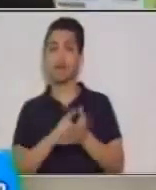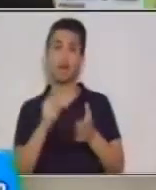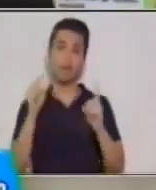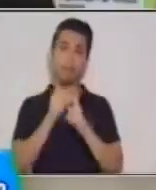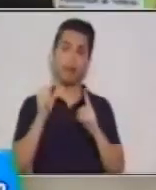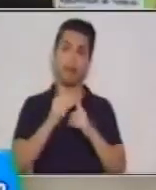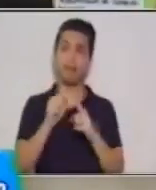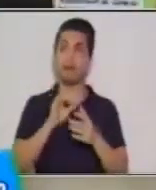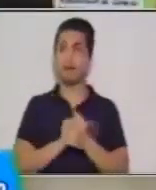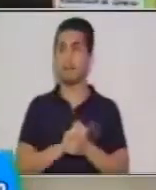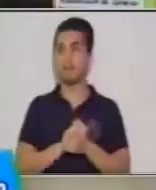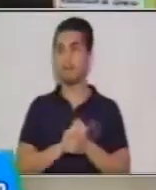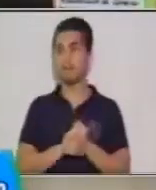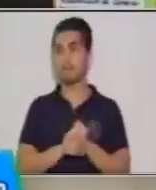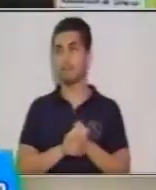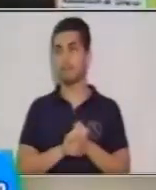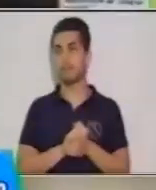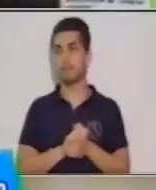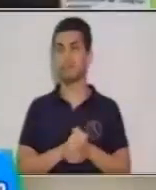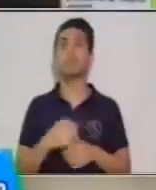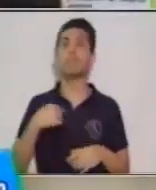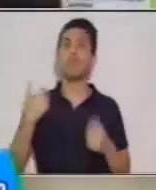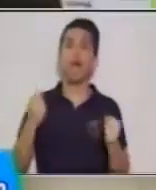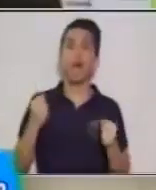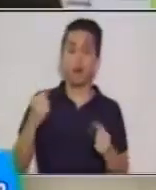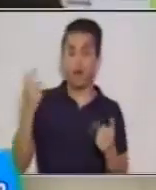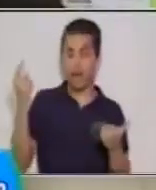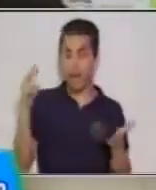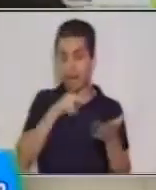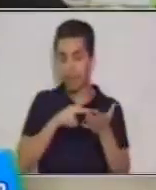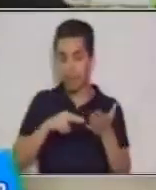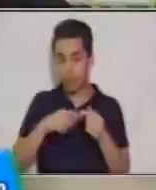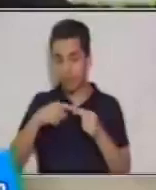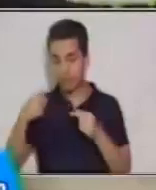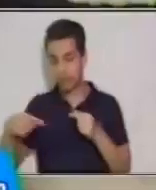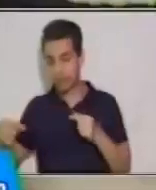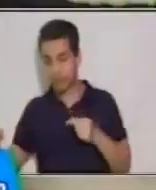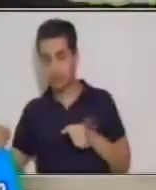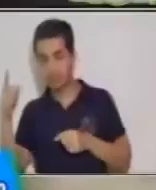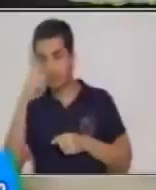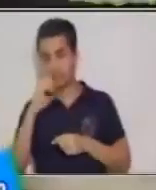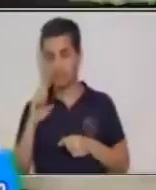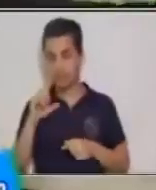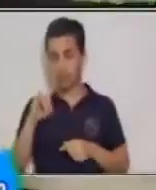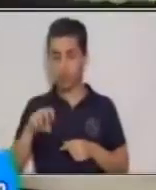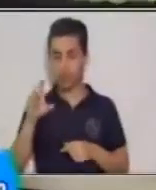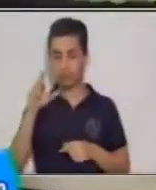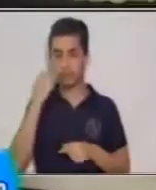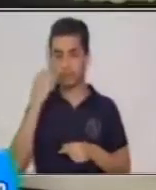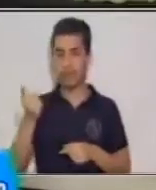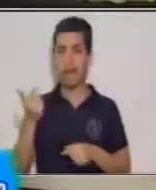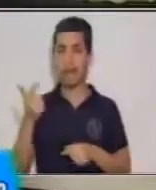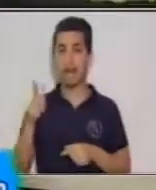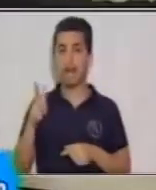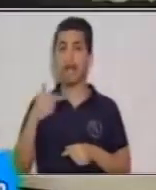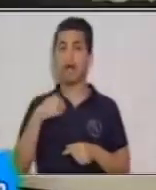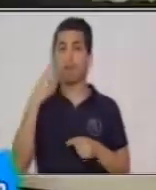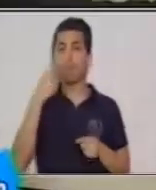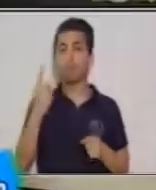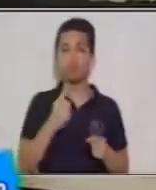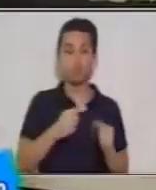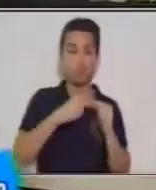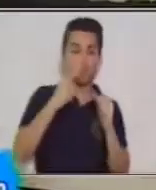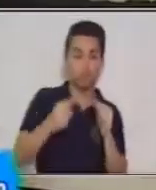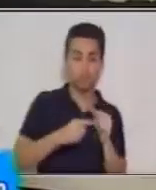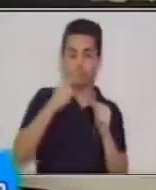palabra. Si yo hago una lectura secuencial, estoy buscando una secuencia de temas